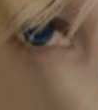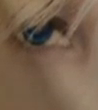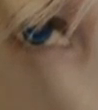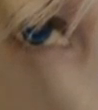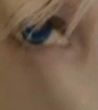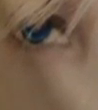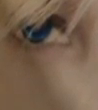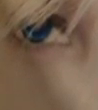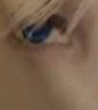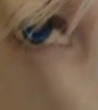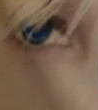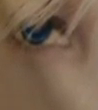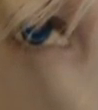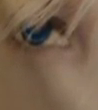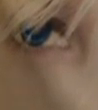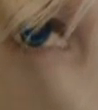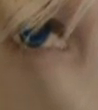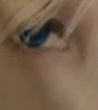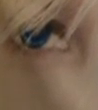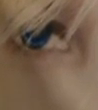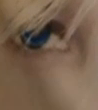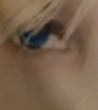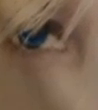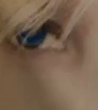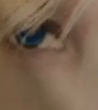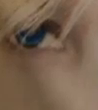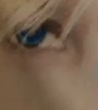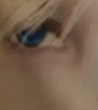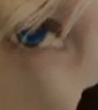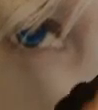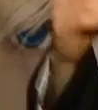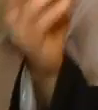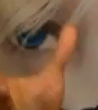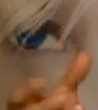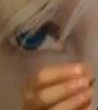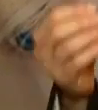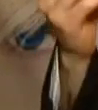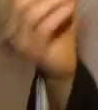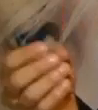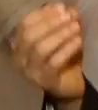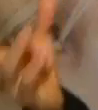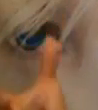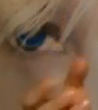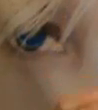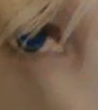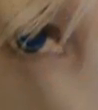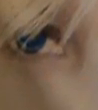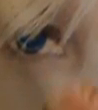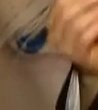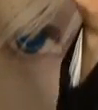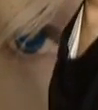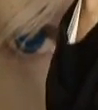quería contar esa cosa del amor que a veces necesitamos que esté concreto en una persona, en una mujer, en un hombre, en